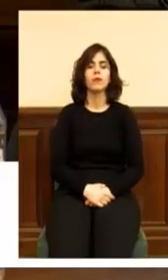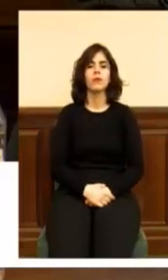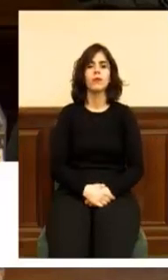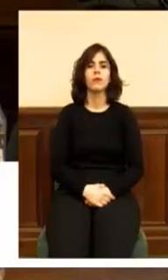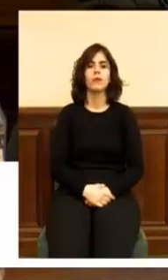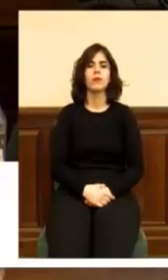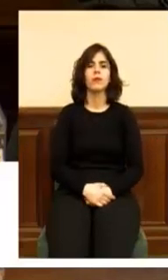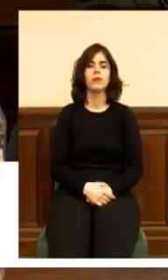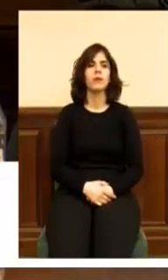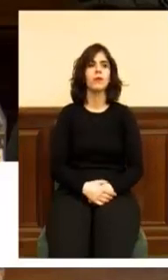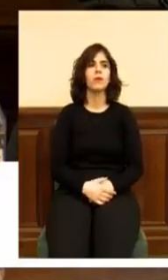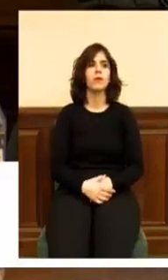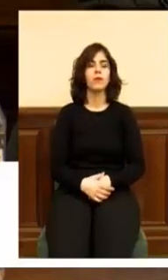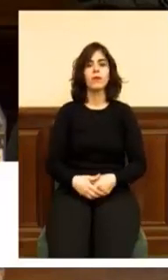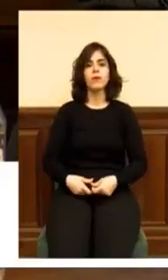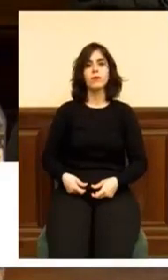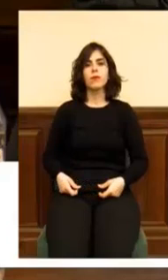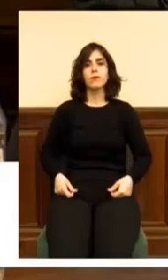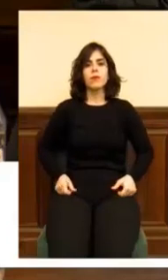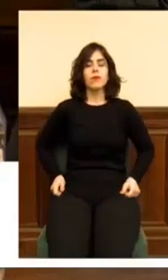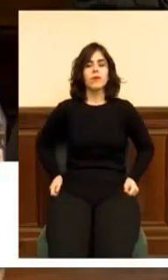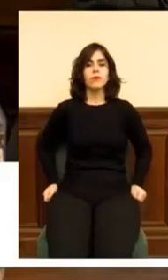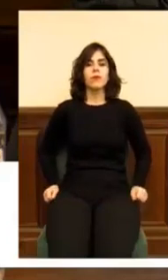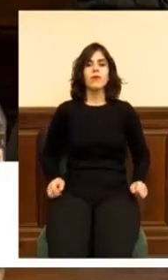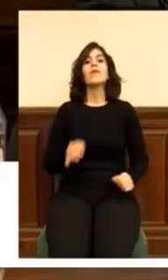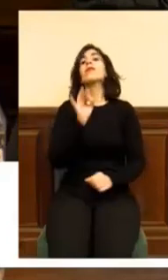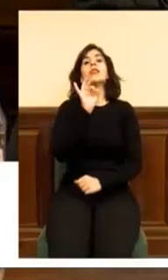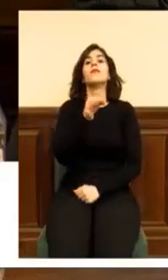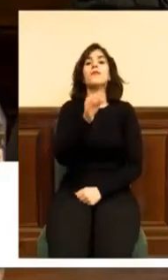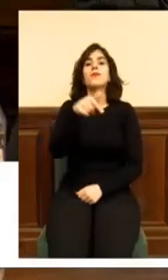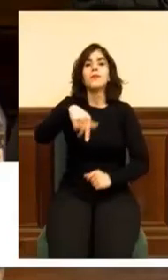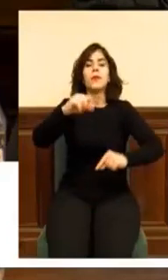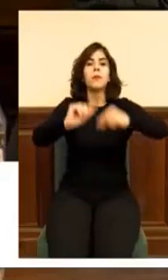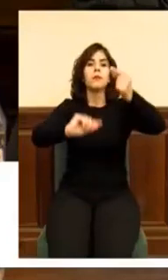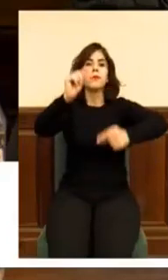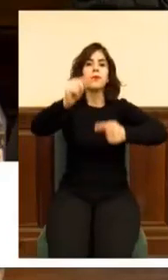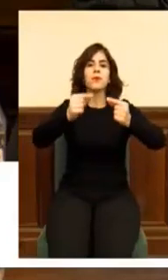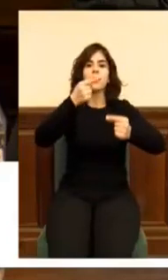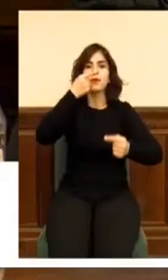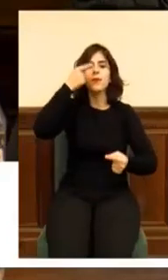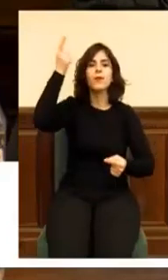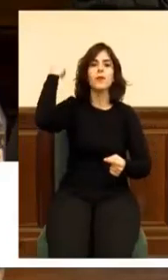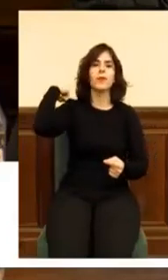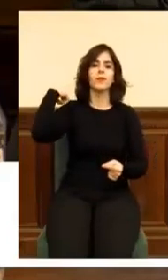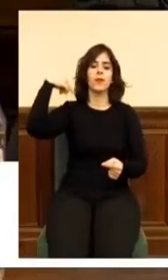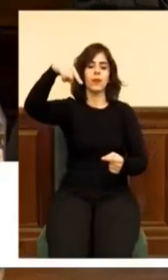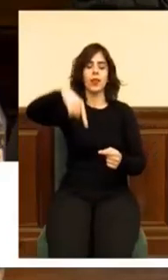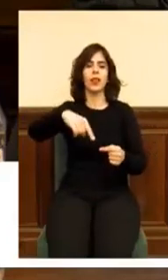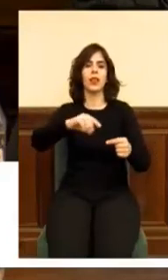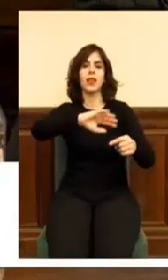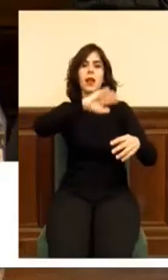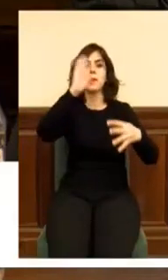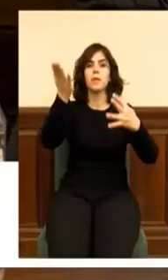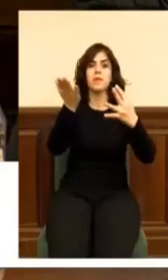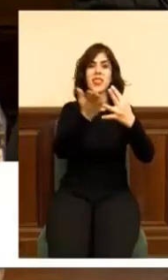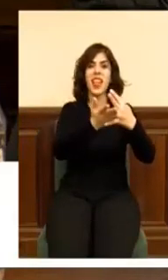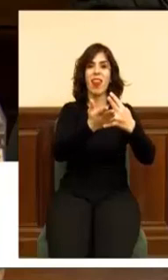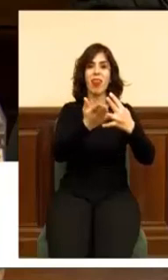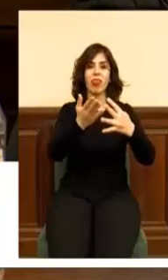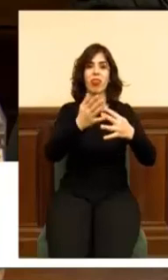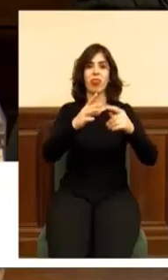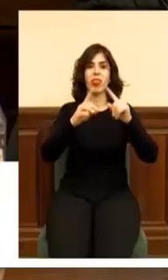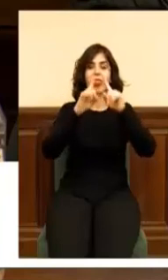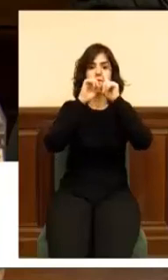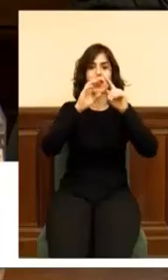exigen una alta ejecución. Es cierto que los presupuestos del año anterior se aprobaron a mitad de año y